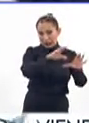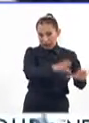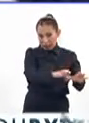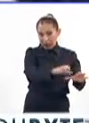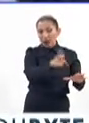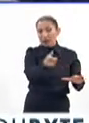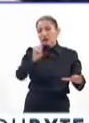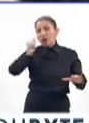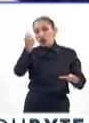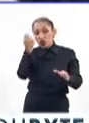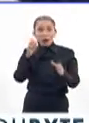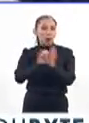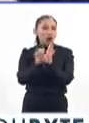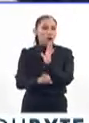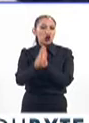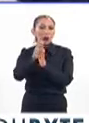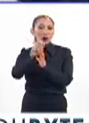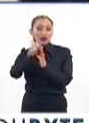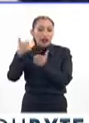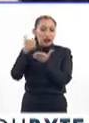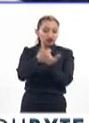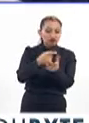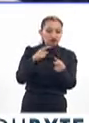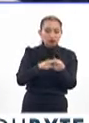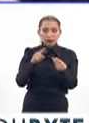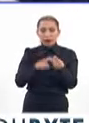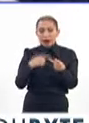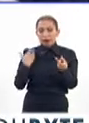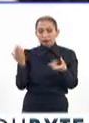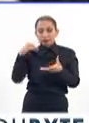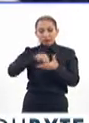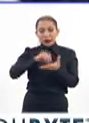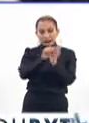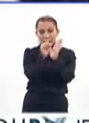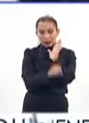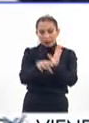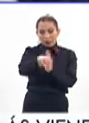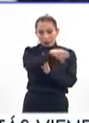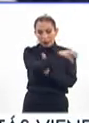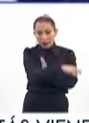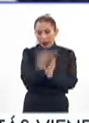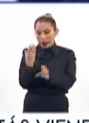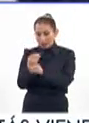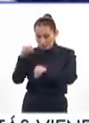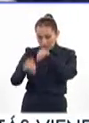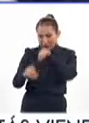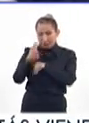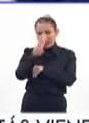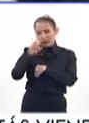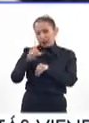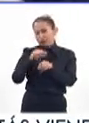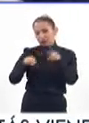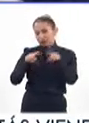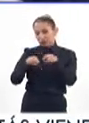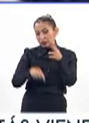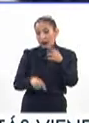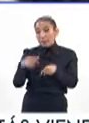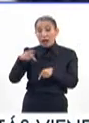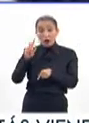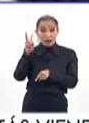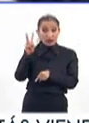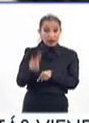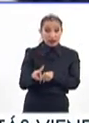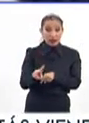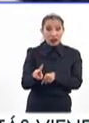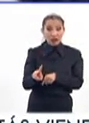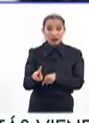se habla de tecnologías como la robótica colaborativa, la integración de sistemas, la fabricación 3D y otras. Pero sí que es